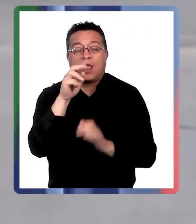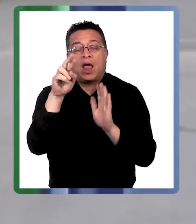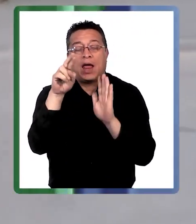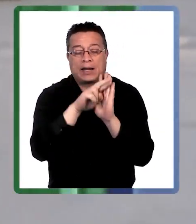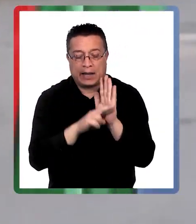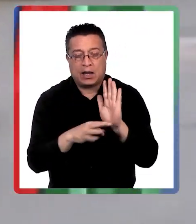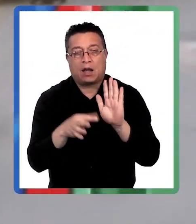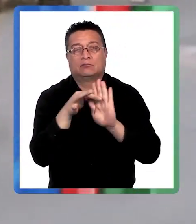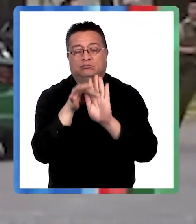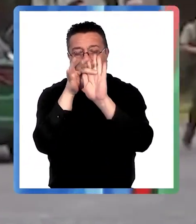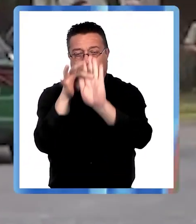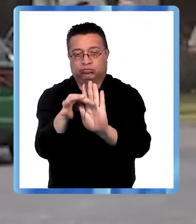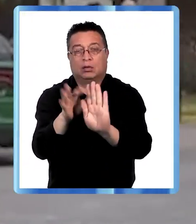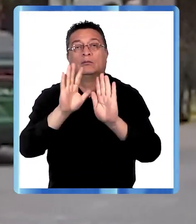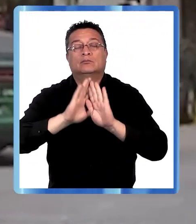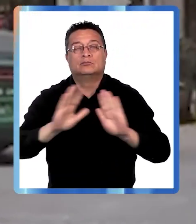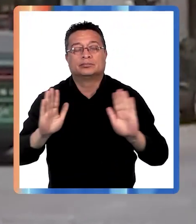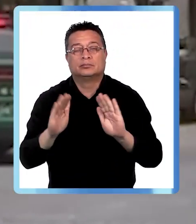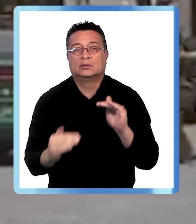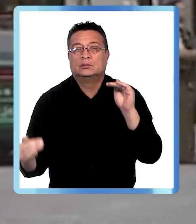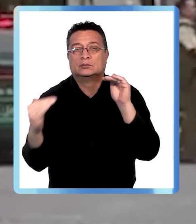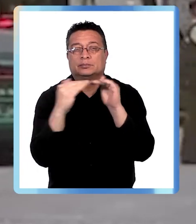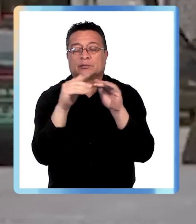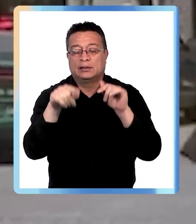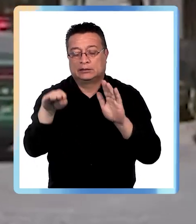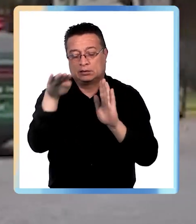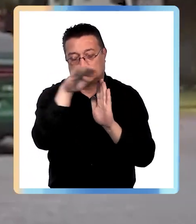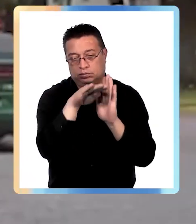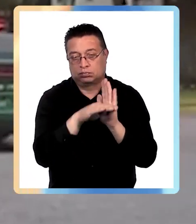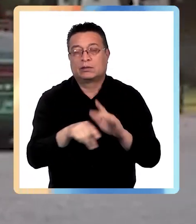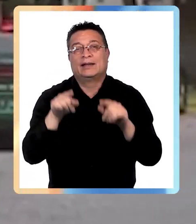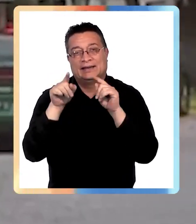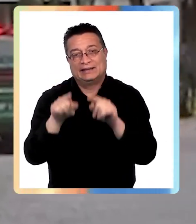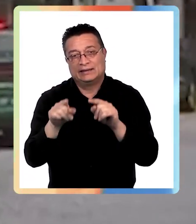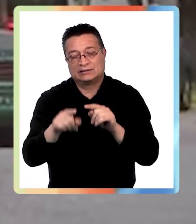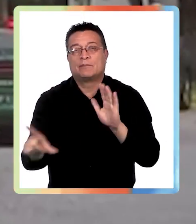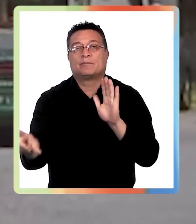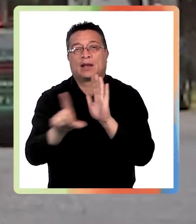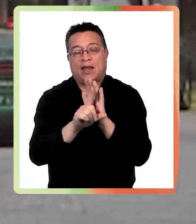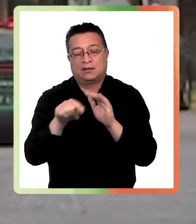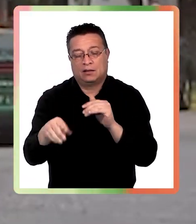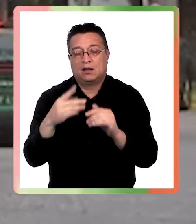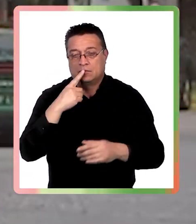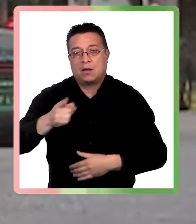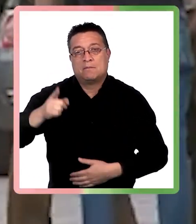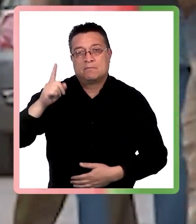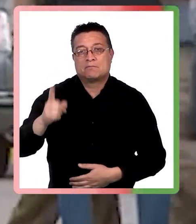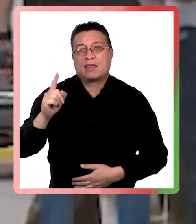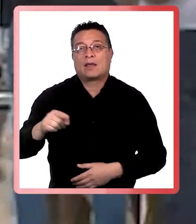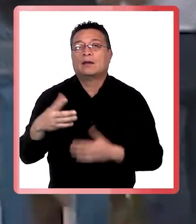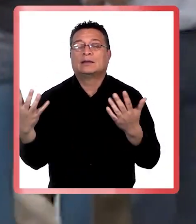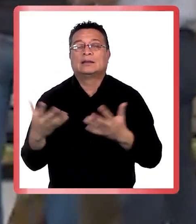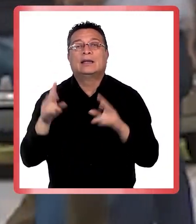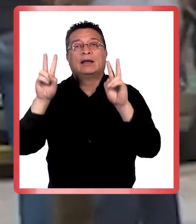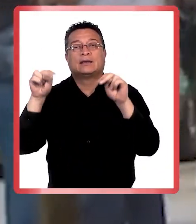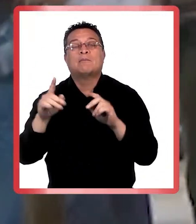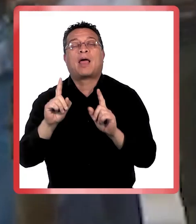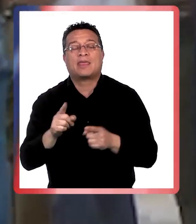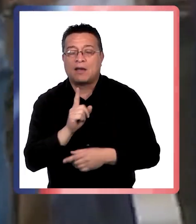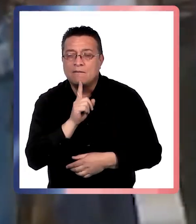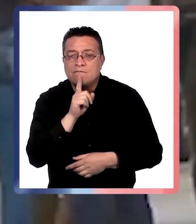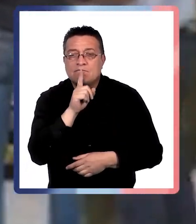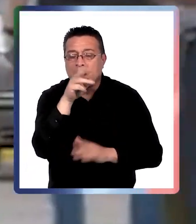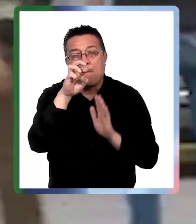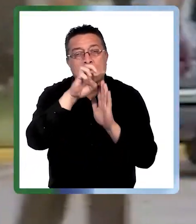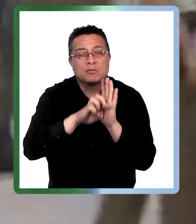para ocuparla son las siguientes. Y ese es el contenido, digamos, de esta ley que estamos dictando. Ahora, ¿en qué temas hay que perfeccionar